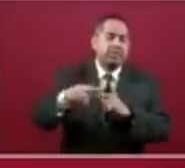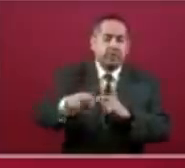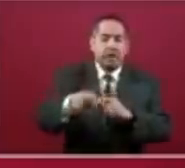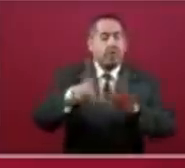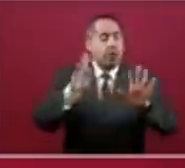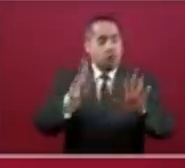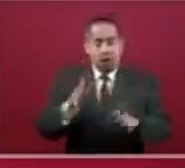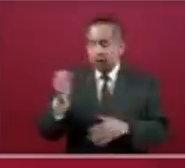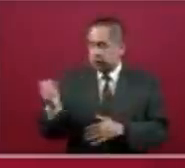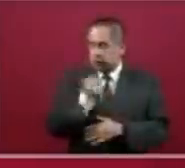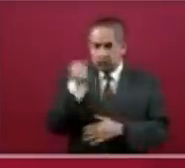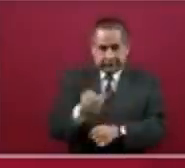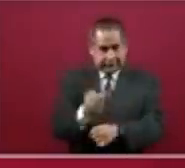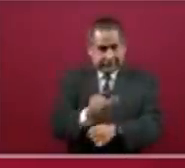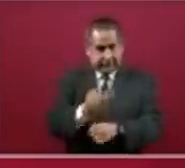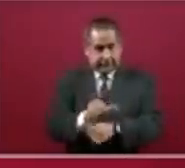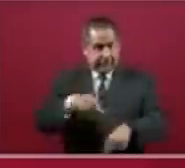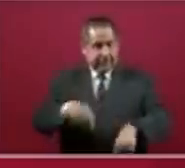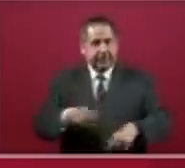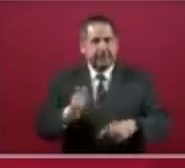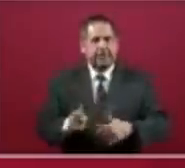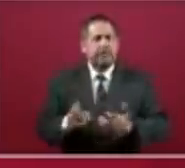afortunadamente aquí,